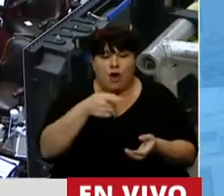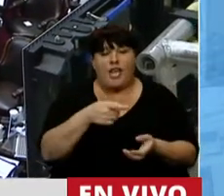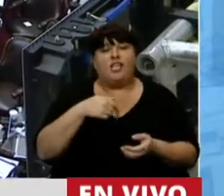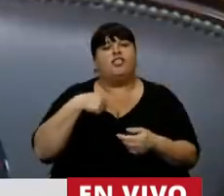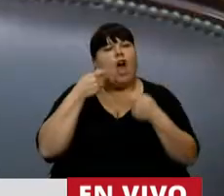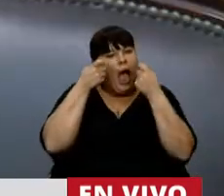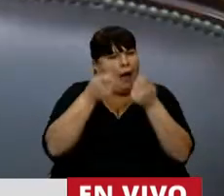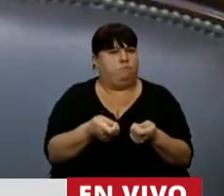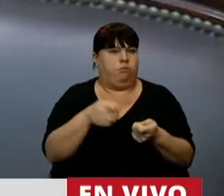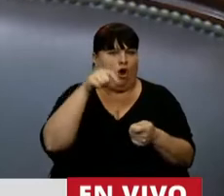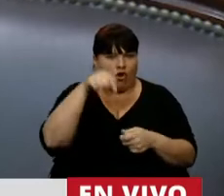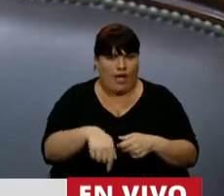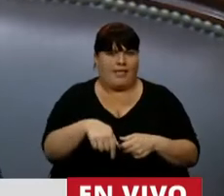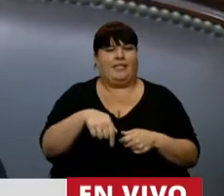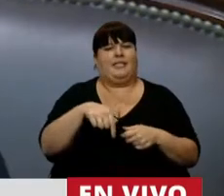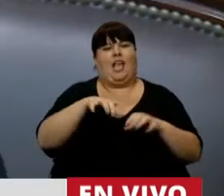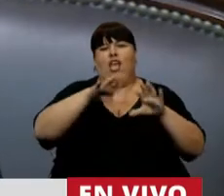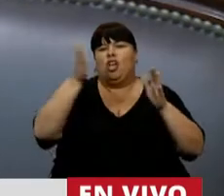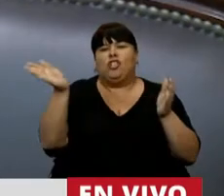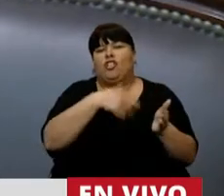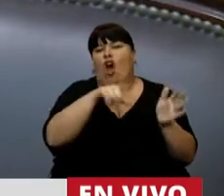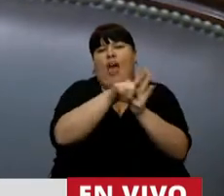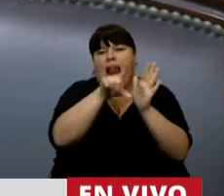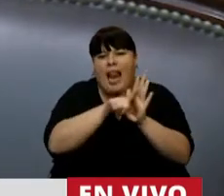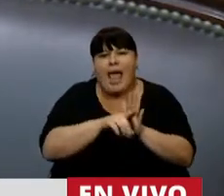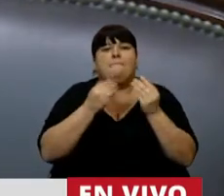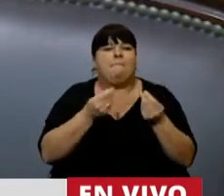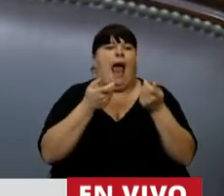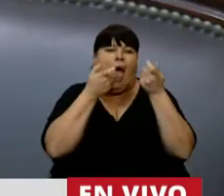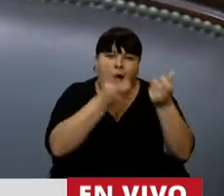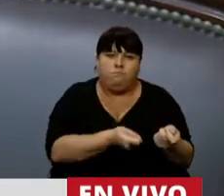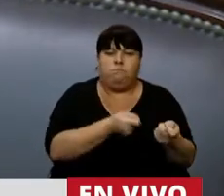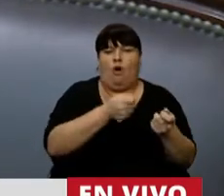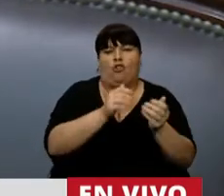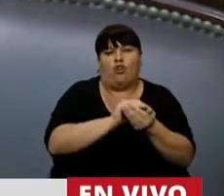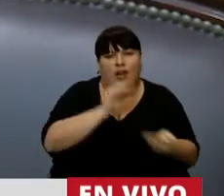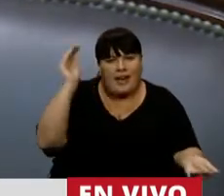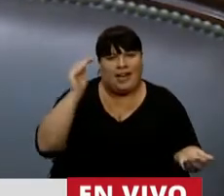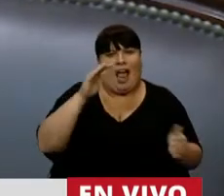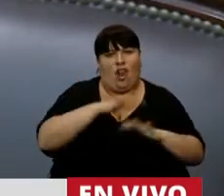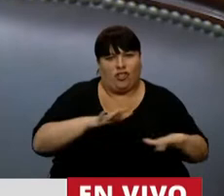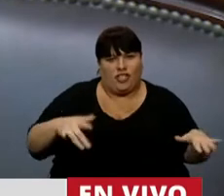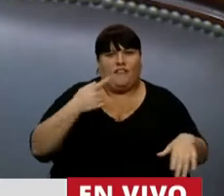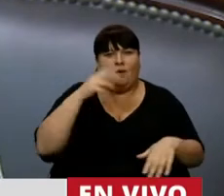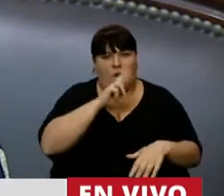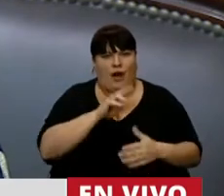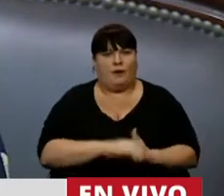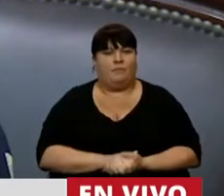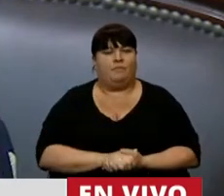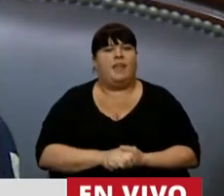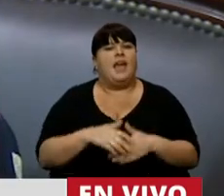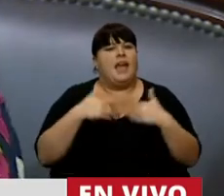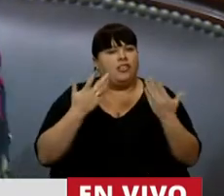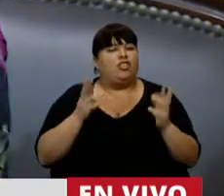vamos a acompañar esta y el conjunto de leyes que acompañan la crianza de nuestros chicos y chicas. Así